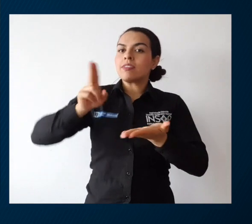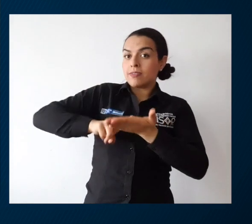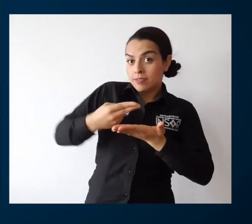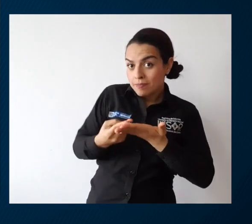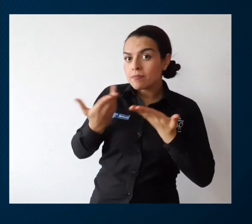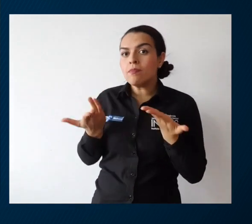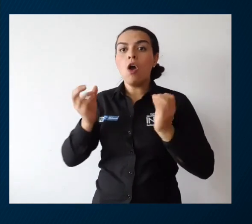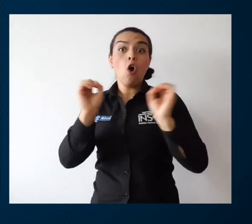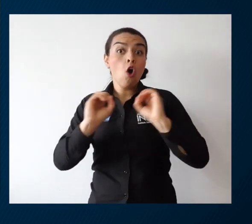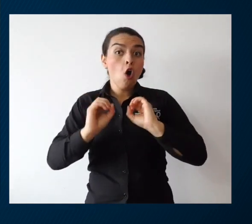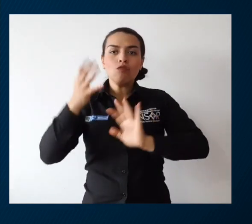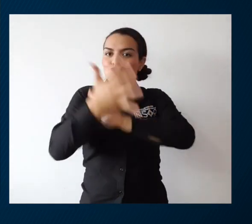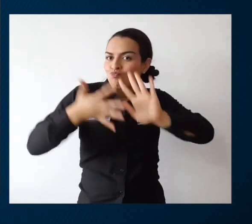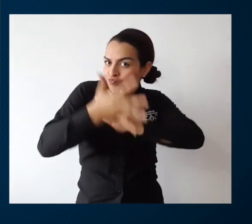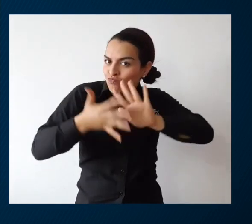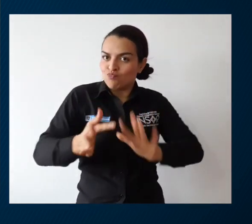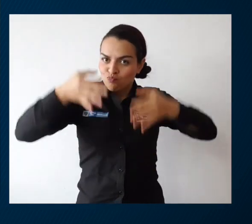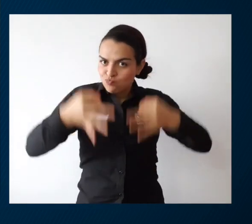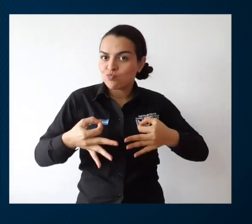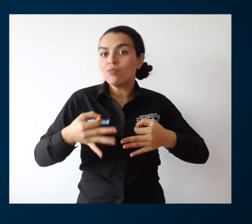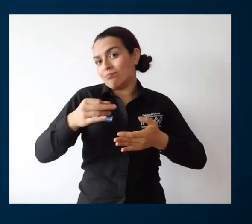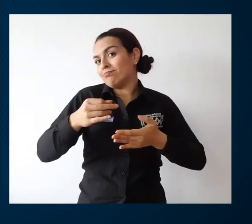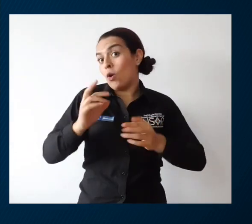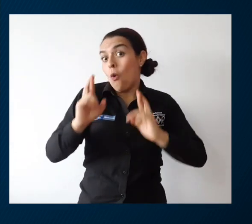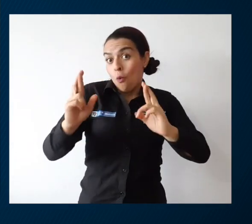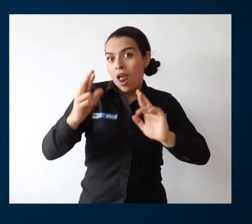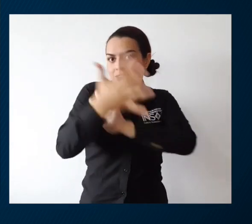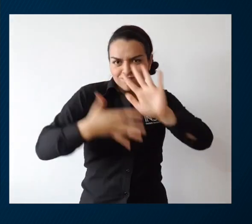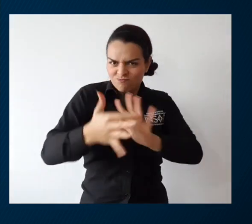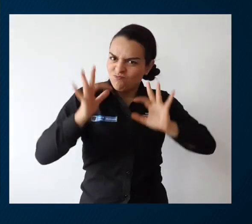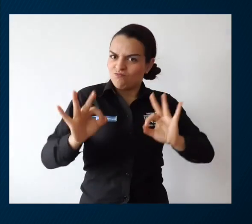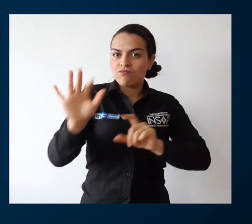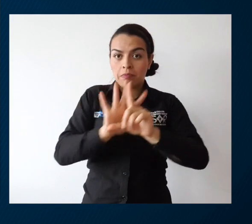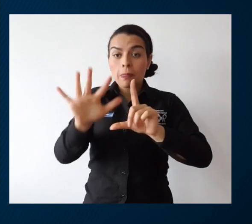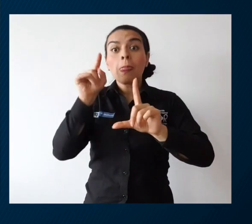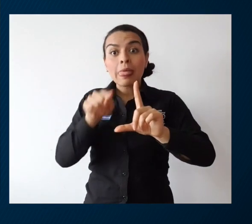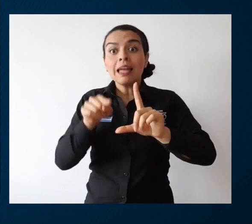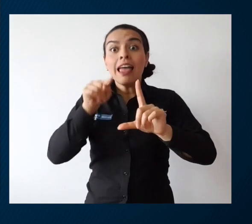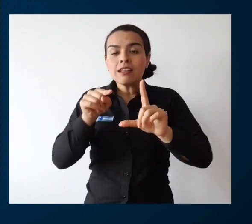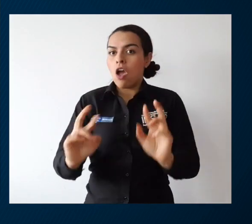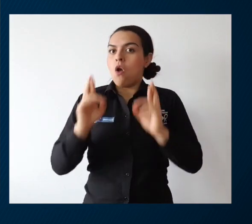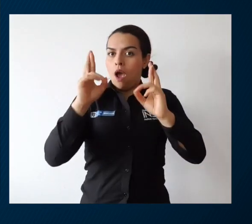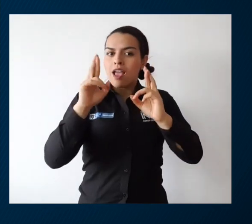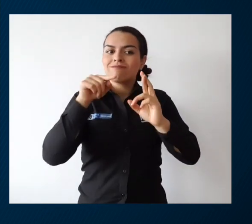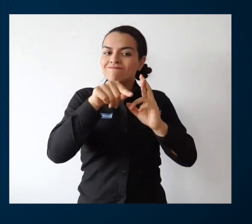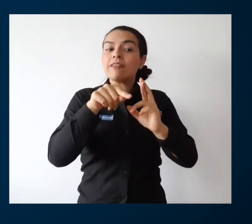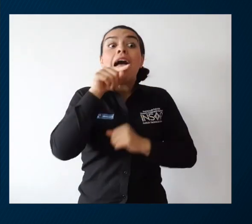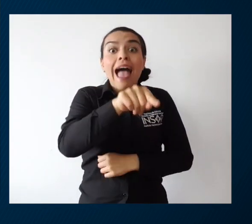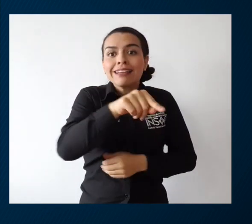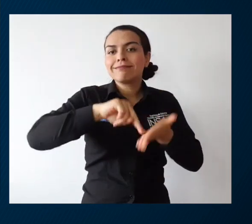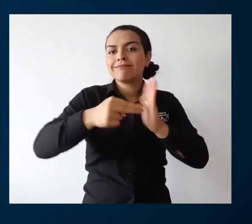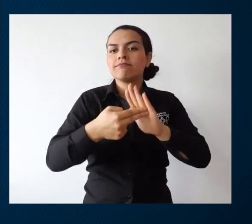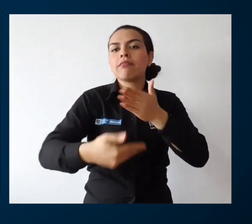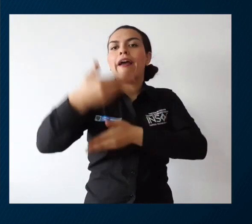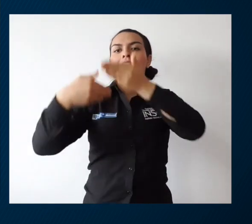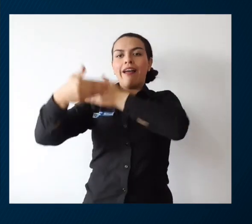sordas, sean con intérprete o enteramente en lengua de señas, que es nuestro escenario ideal, pero buscar llegar a ese escenario